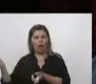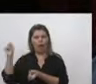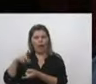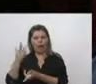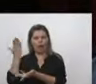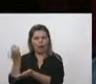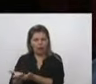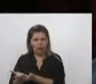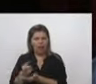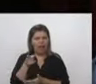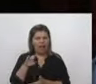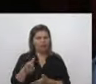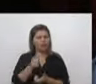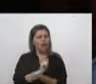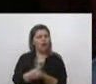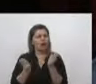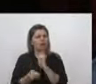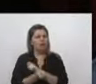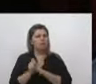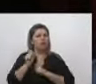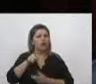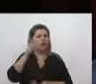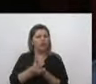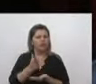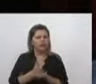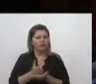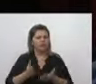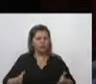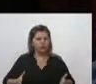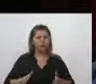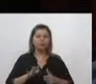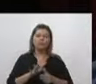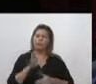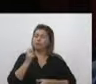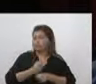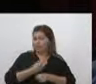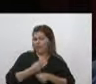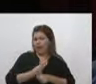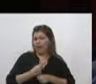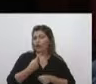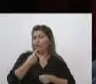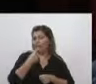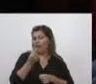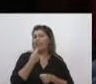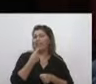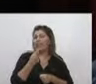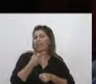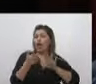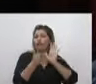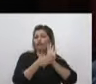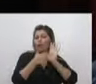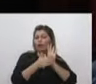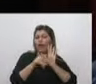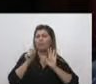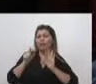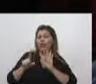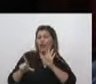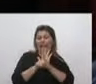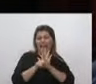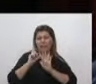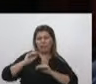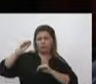Es decir, hay, digamos, una mayoría consolidada en contra del DNU en el Senado y lo que vamos a ver, bueno, es una derrota